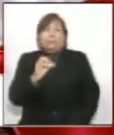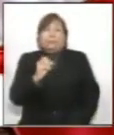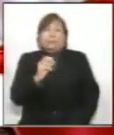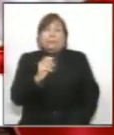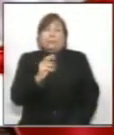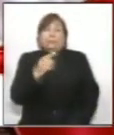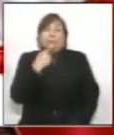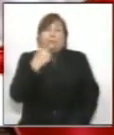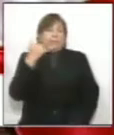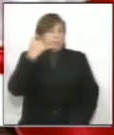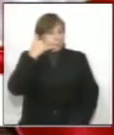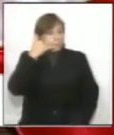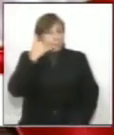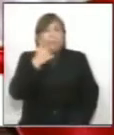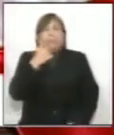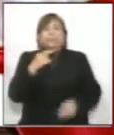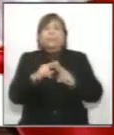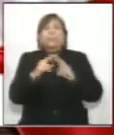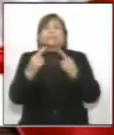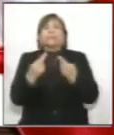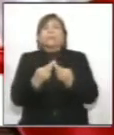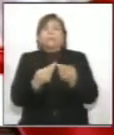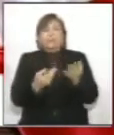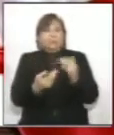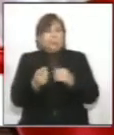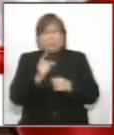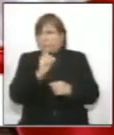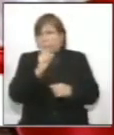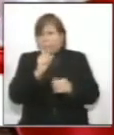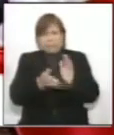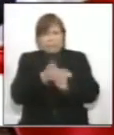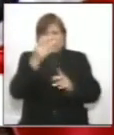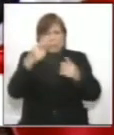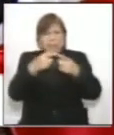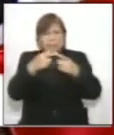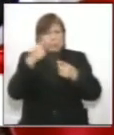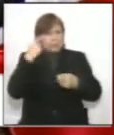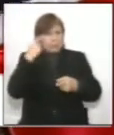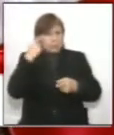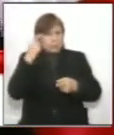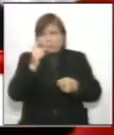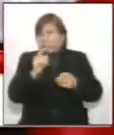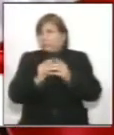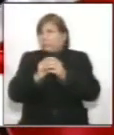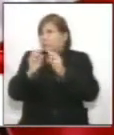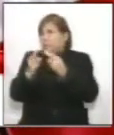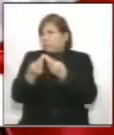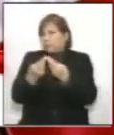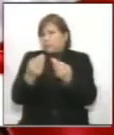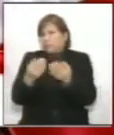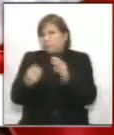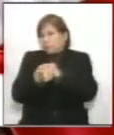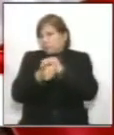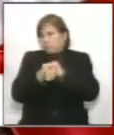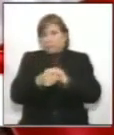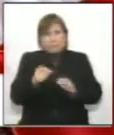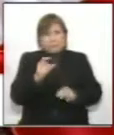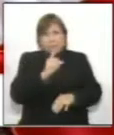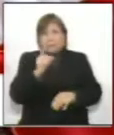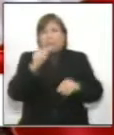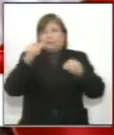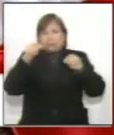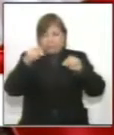lo llamé telefónicamente y nos reunimos. No nos fuimos a reunir a la esquina del chino, no nos fuimos a reunir a un sitio escondidas, nos